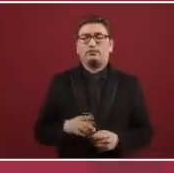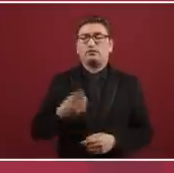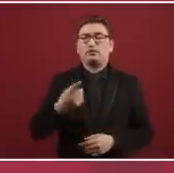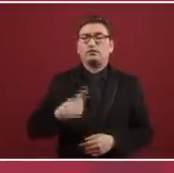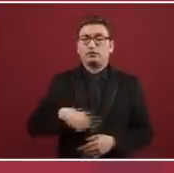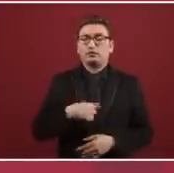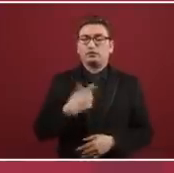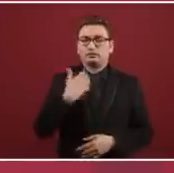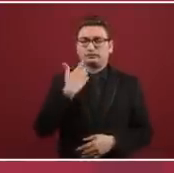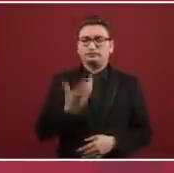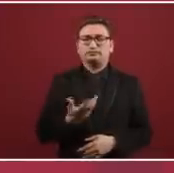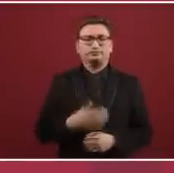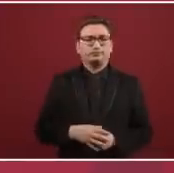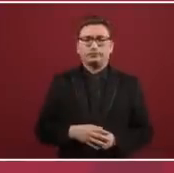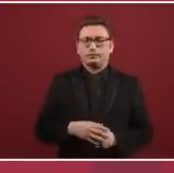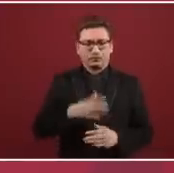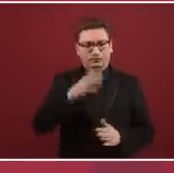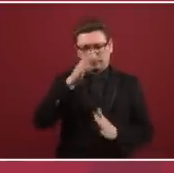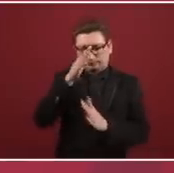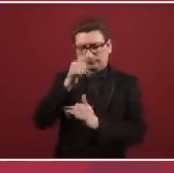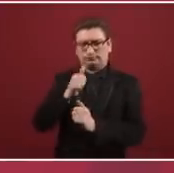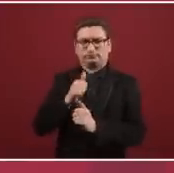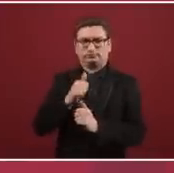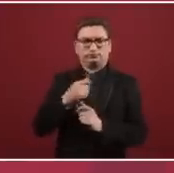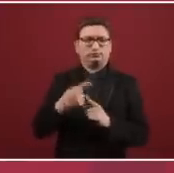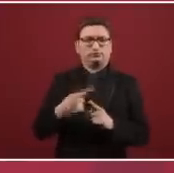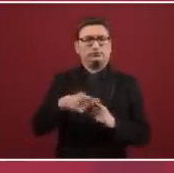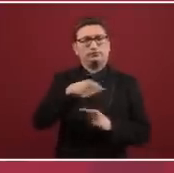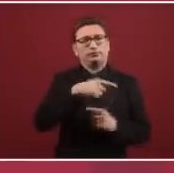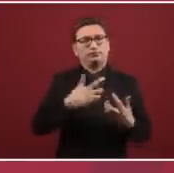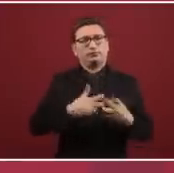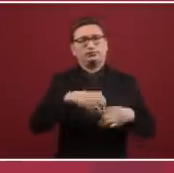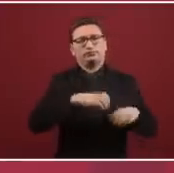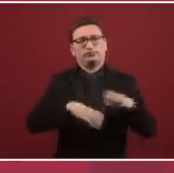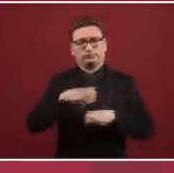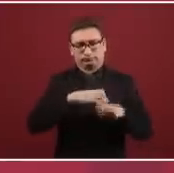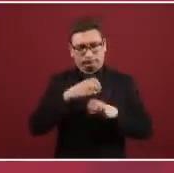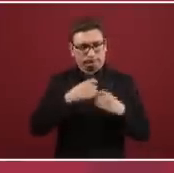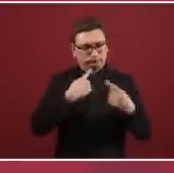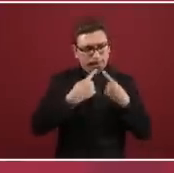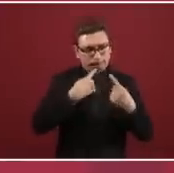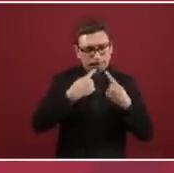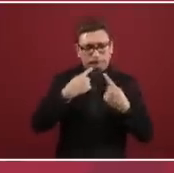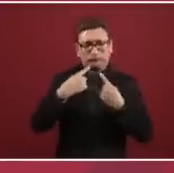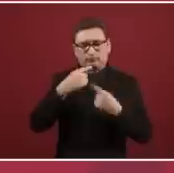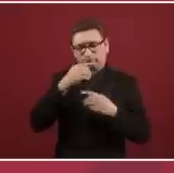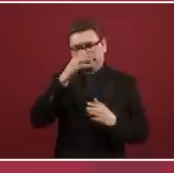buscando un acuerdo con las empresas, que se